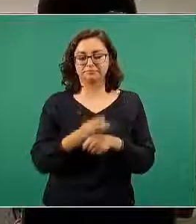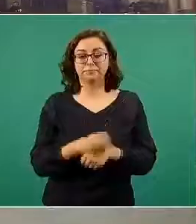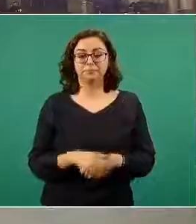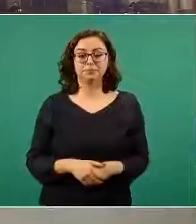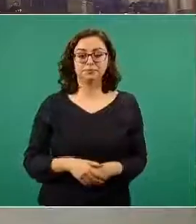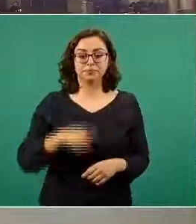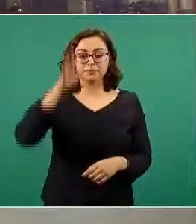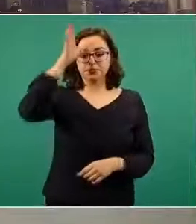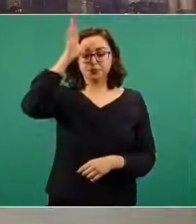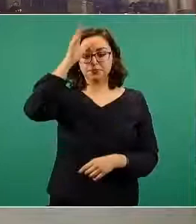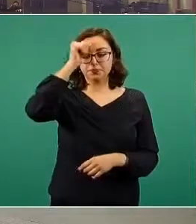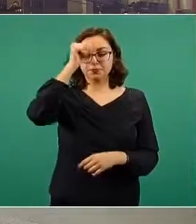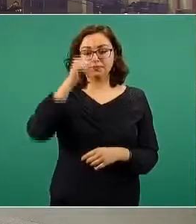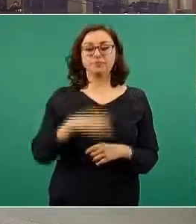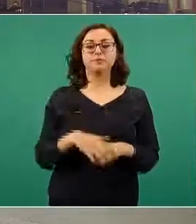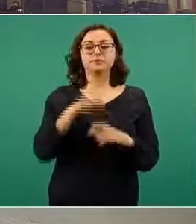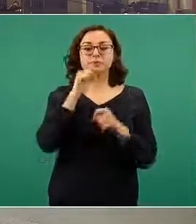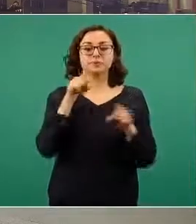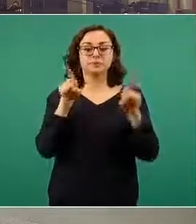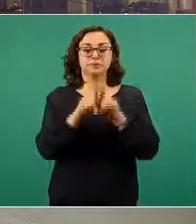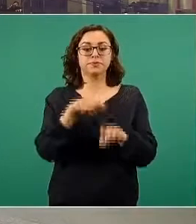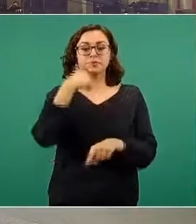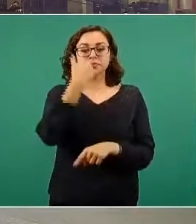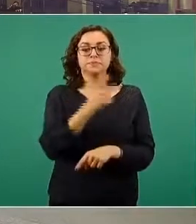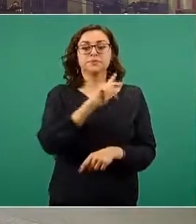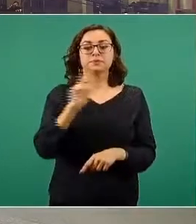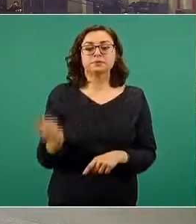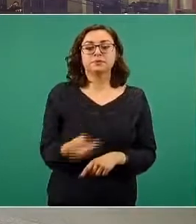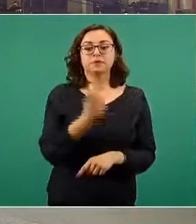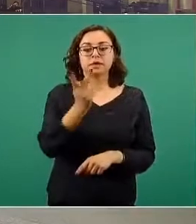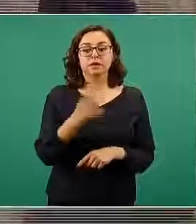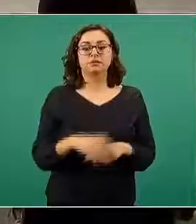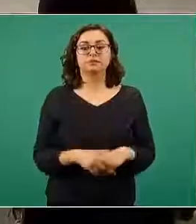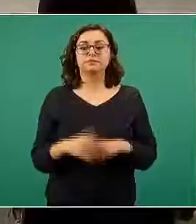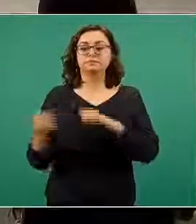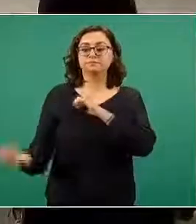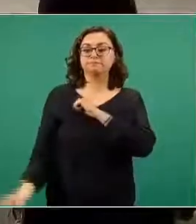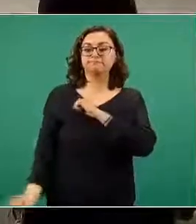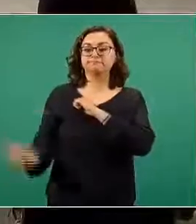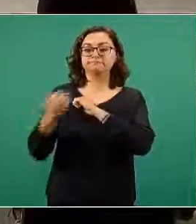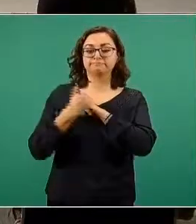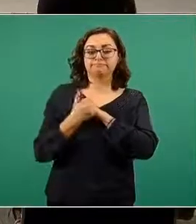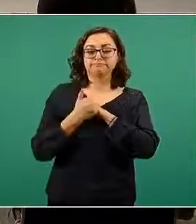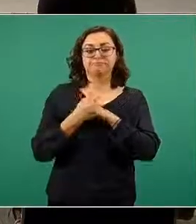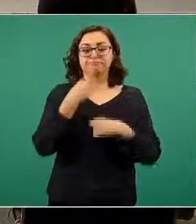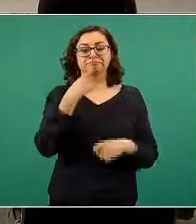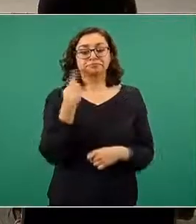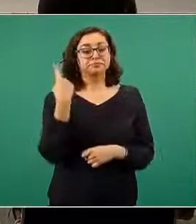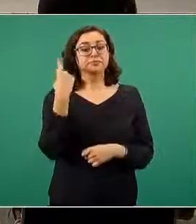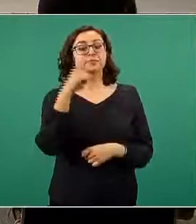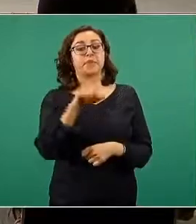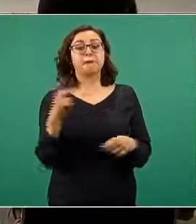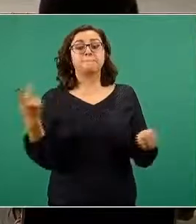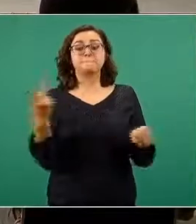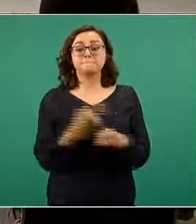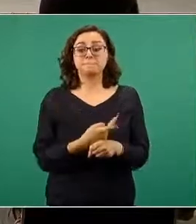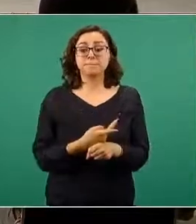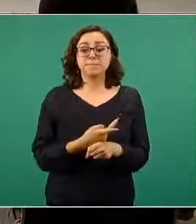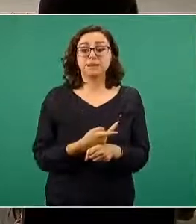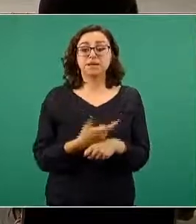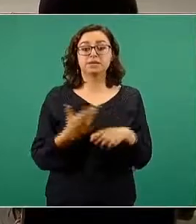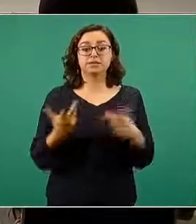acuerdo. También quisiera preguntarle, nos llegó una denuncia a la redacción de Pulso Saludable sobre la posible